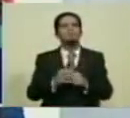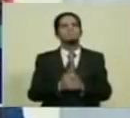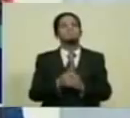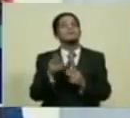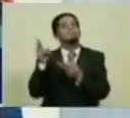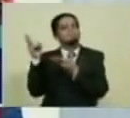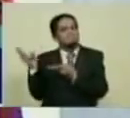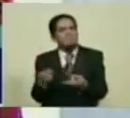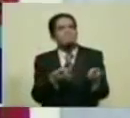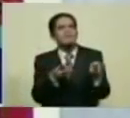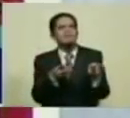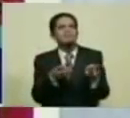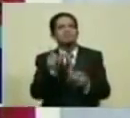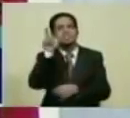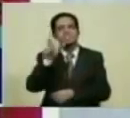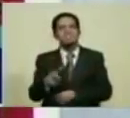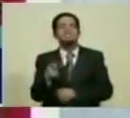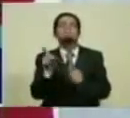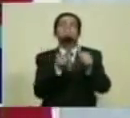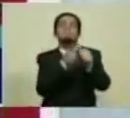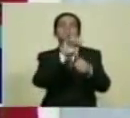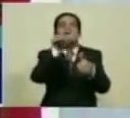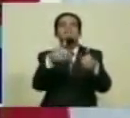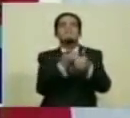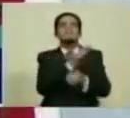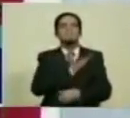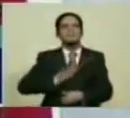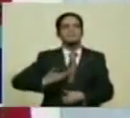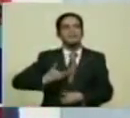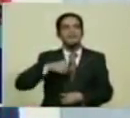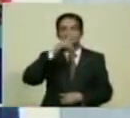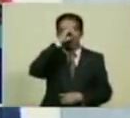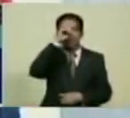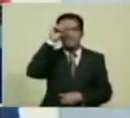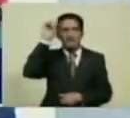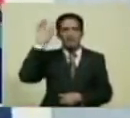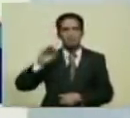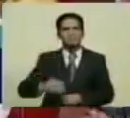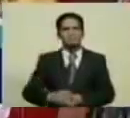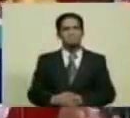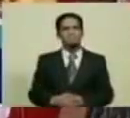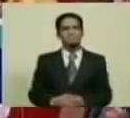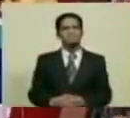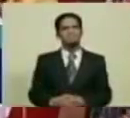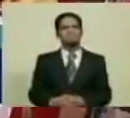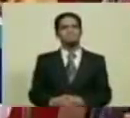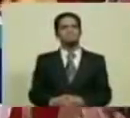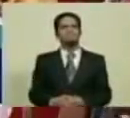Bienvenido nuestro primer vicepresidente, Diosdado Cabello Rondón.